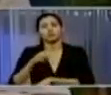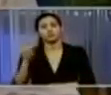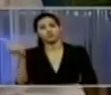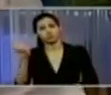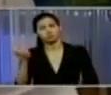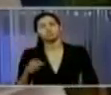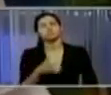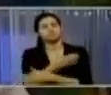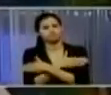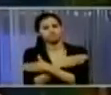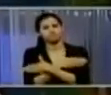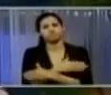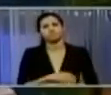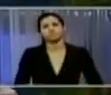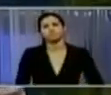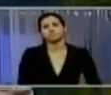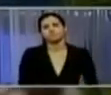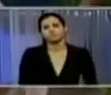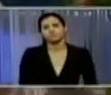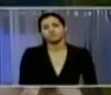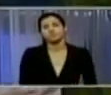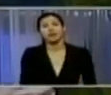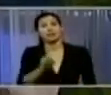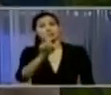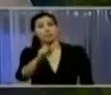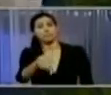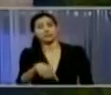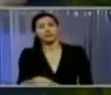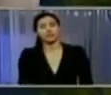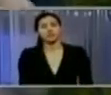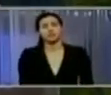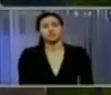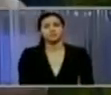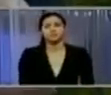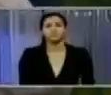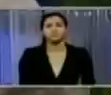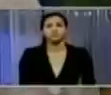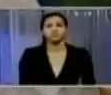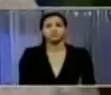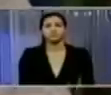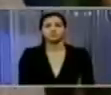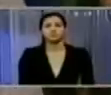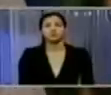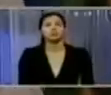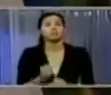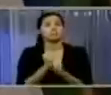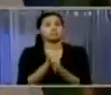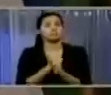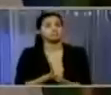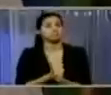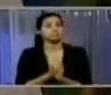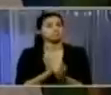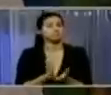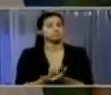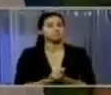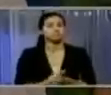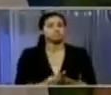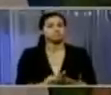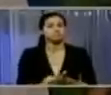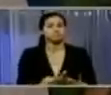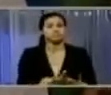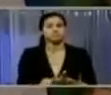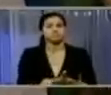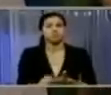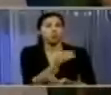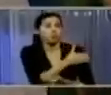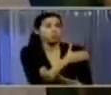bolivariano de Venezuela. Y también estamos en la espera de que la